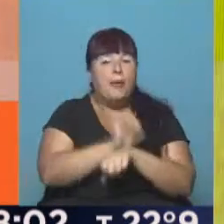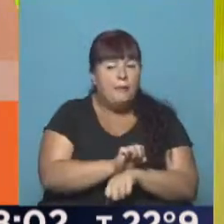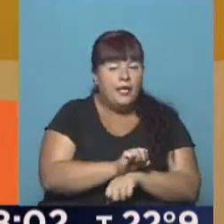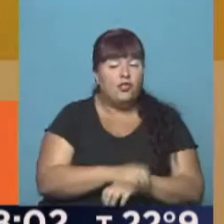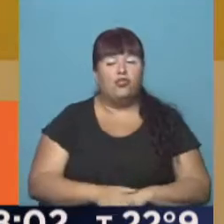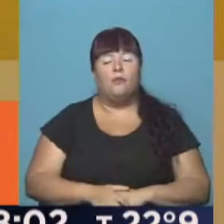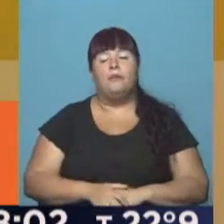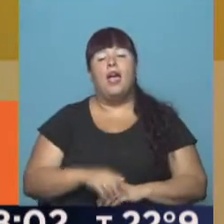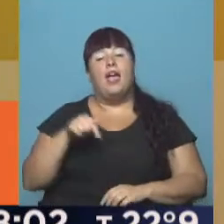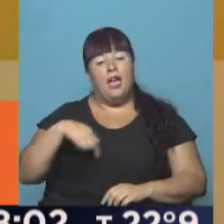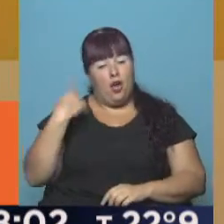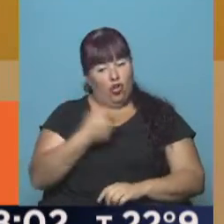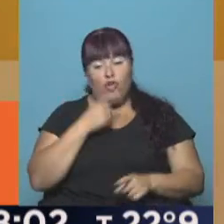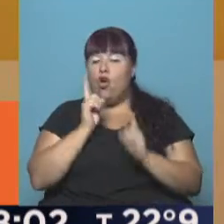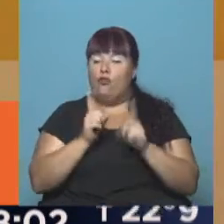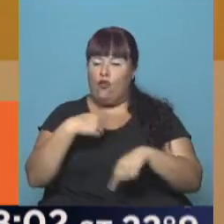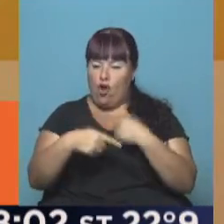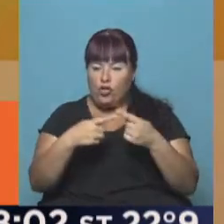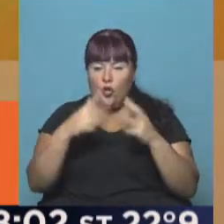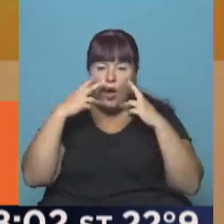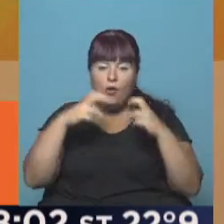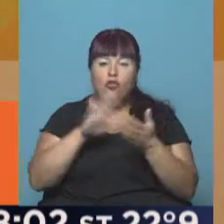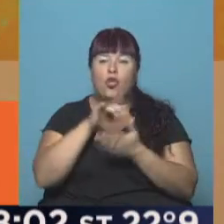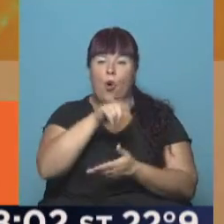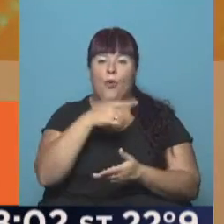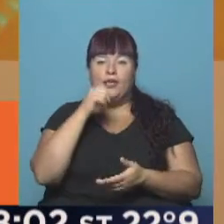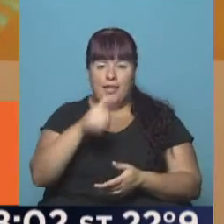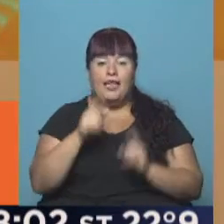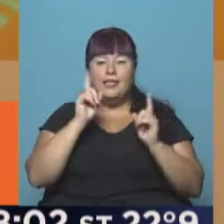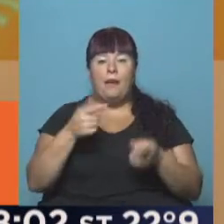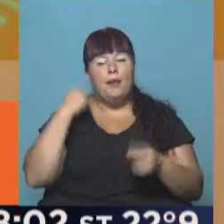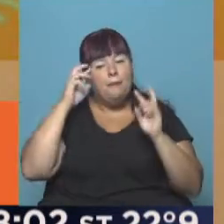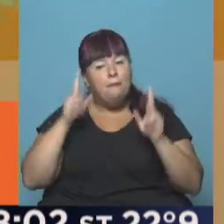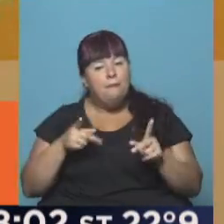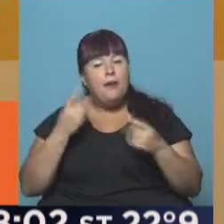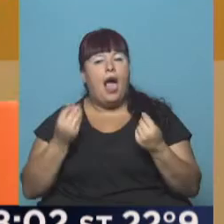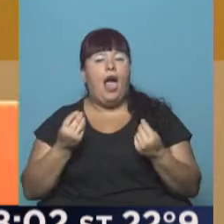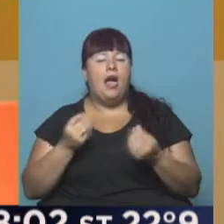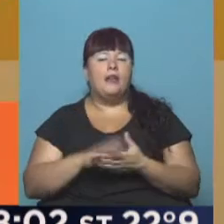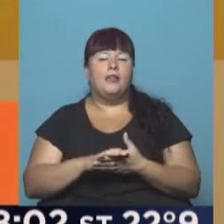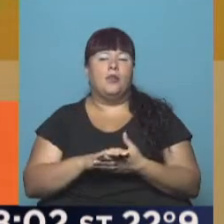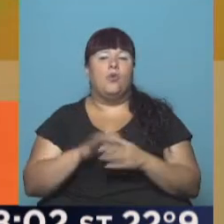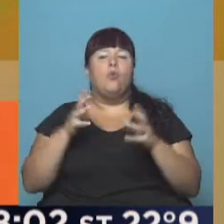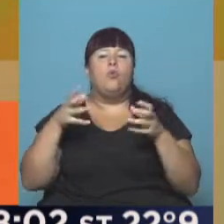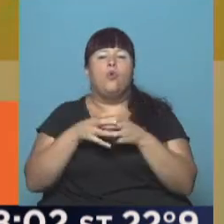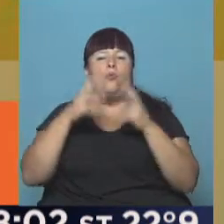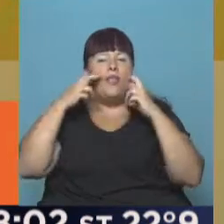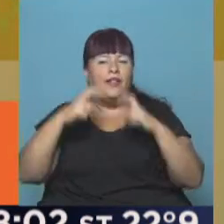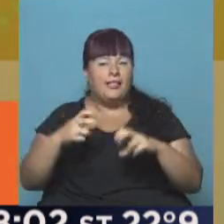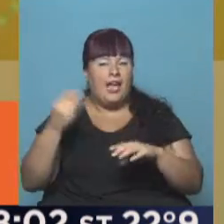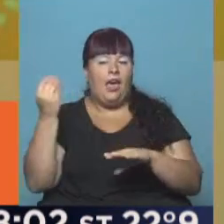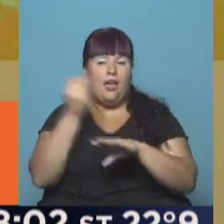detención? Amnistía va a seguir de cerca el caso de ella, incluso se está planeando una misión de la